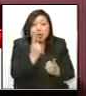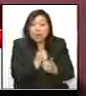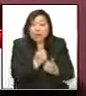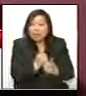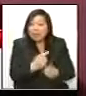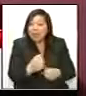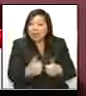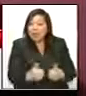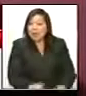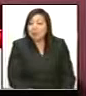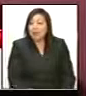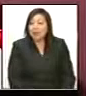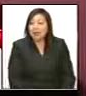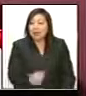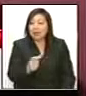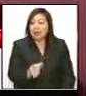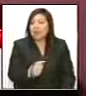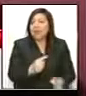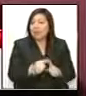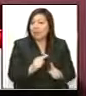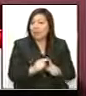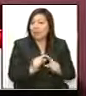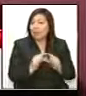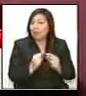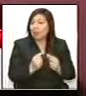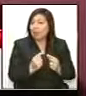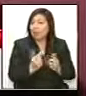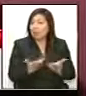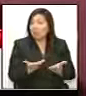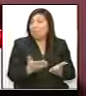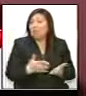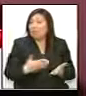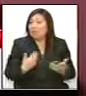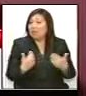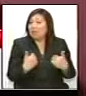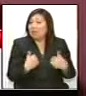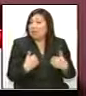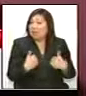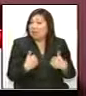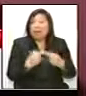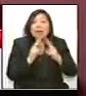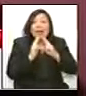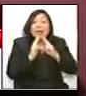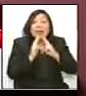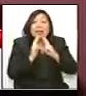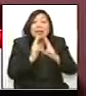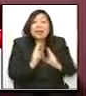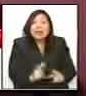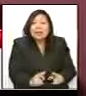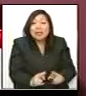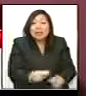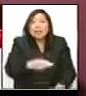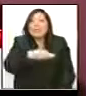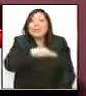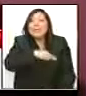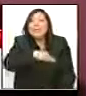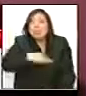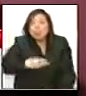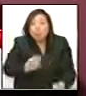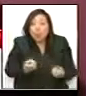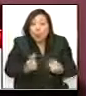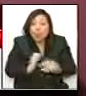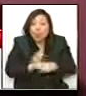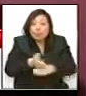otros funcionarios de los diferentes sectores, puedan tener esta recomendación a los ministros que lleguen,